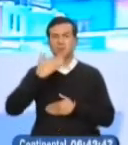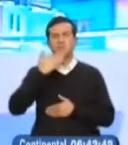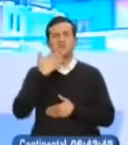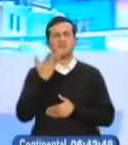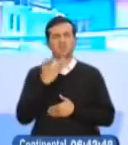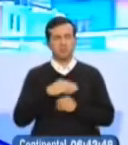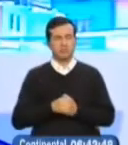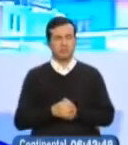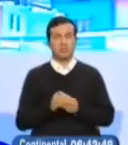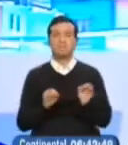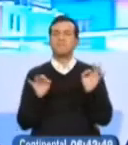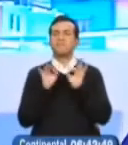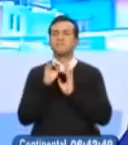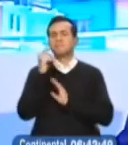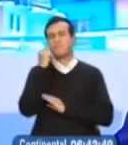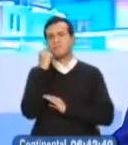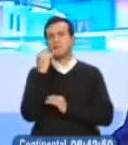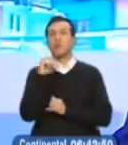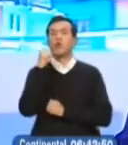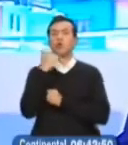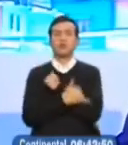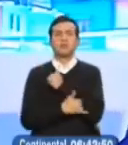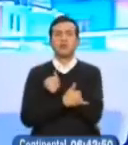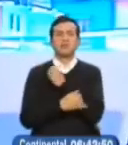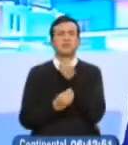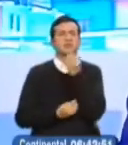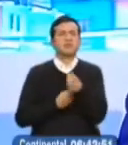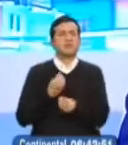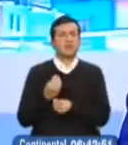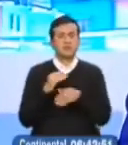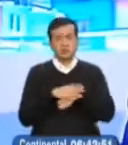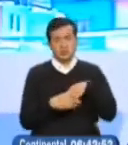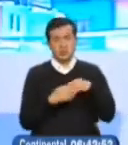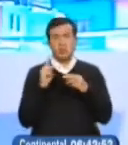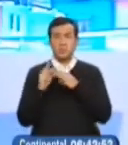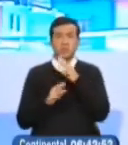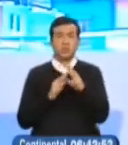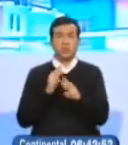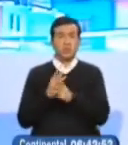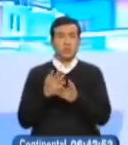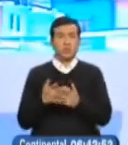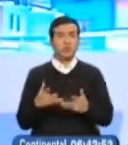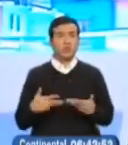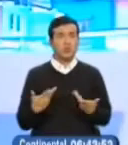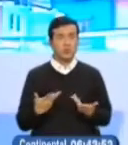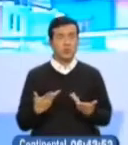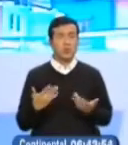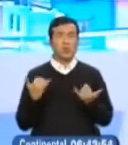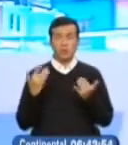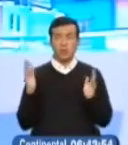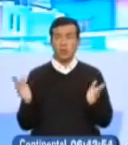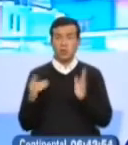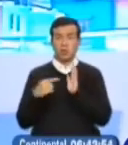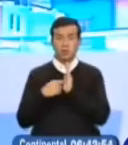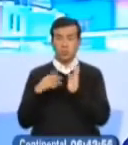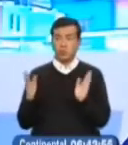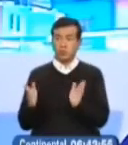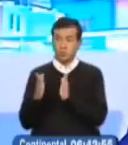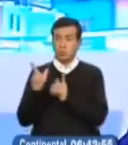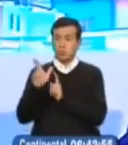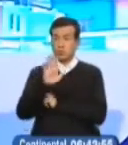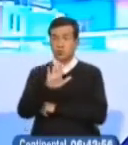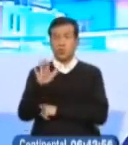importante saber qué están haciendo otros países, no solo de la región y del mundo. Los incentivos tributarios han sido un mecanismo